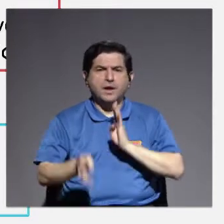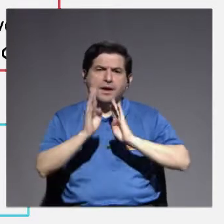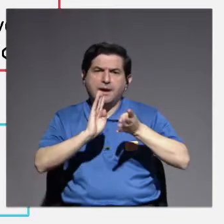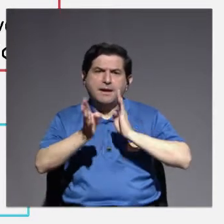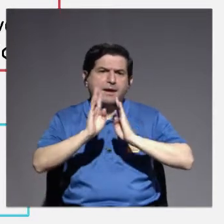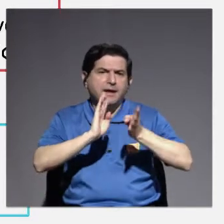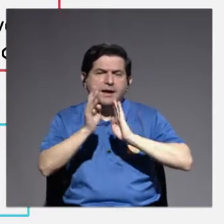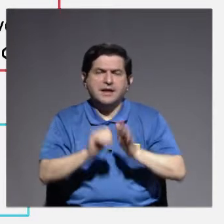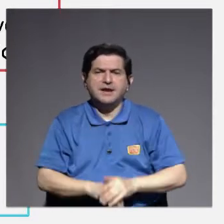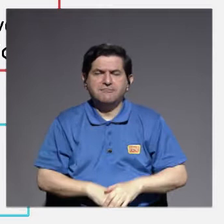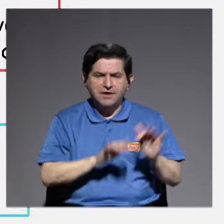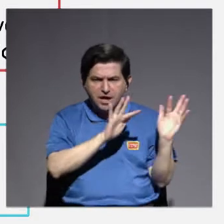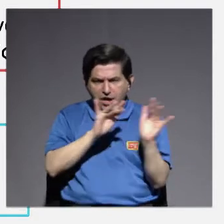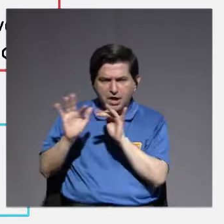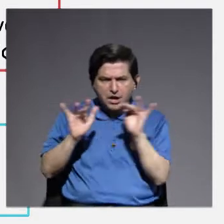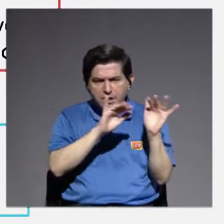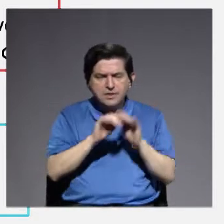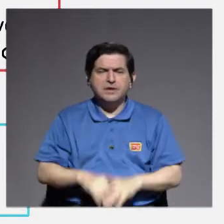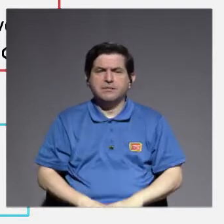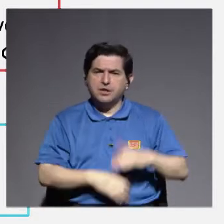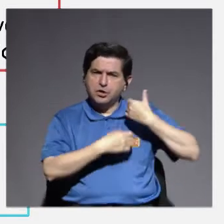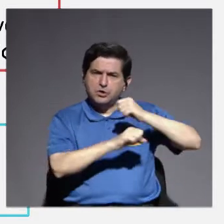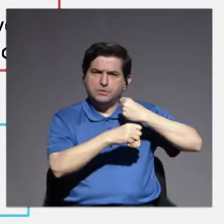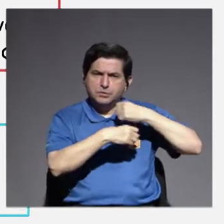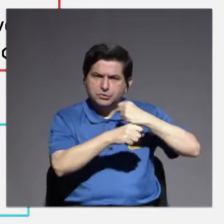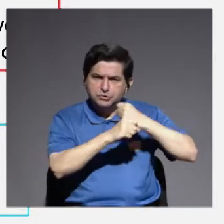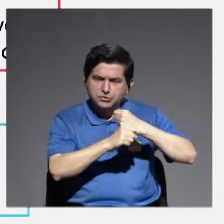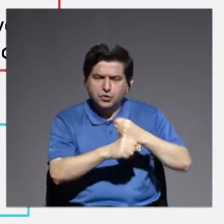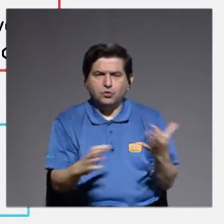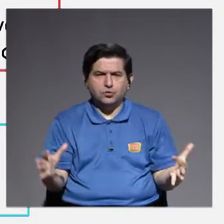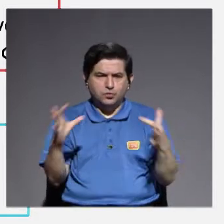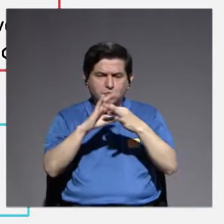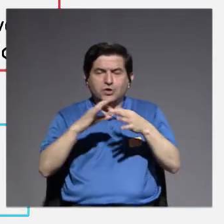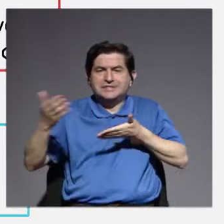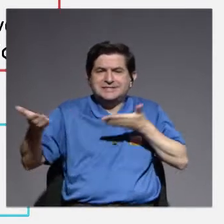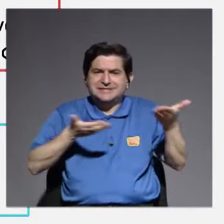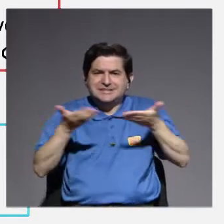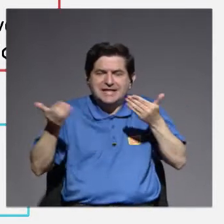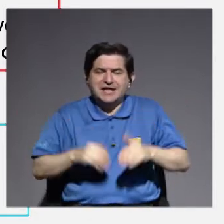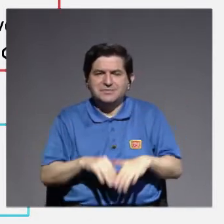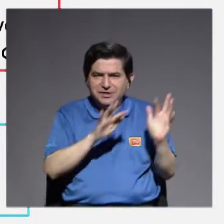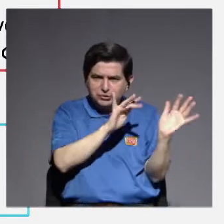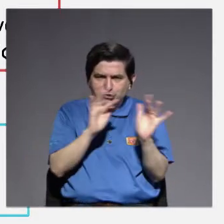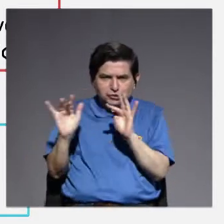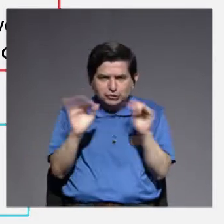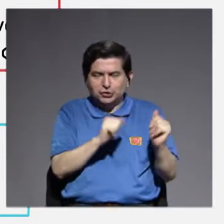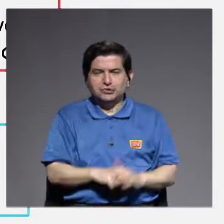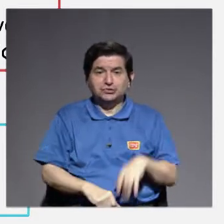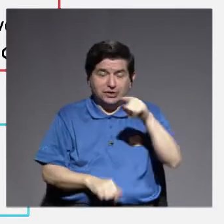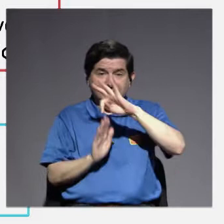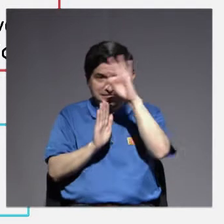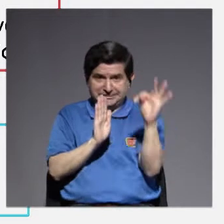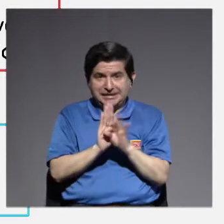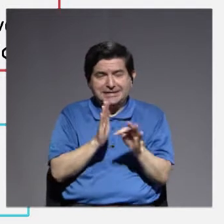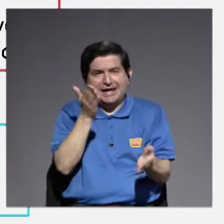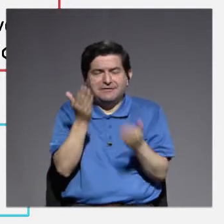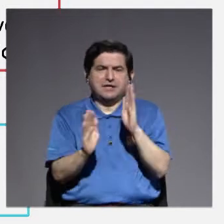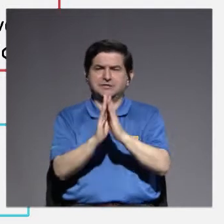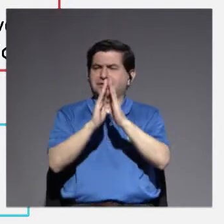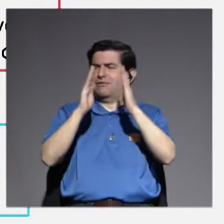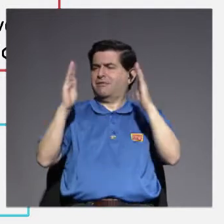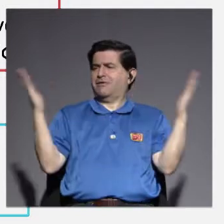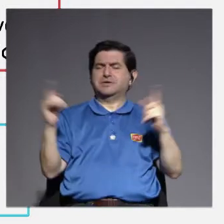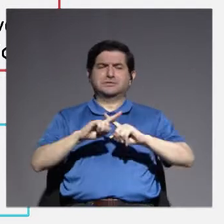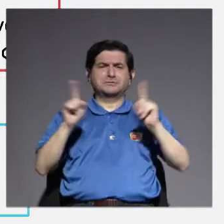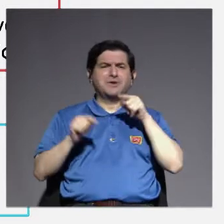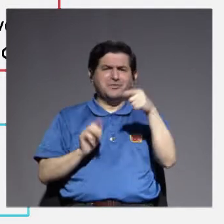de digitalización en las municipalidades, es lo que tiene que ver con servicios digitalizados. Esta tabla, bueno, es un poco amplia tal vez, pero